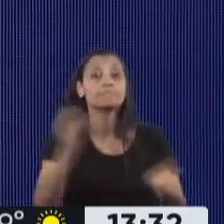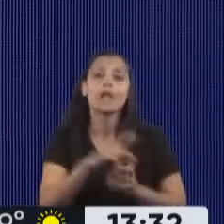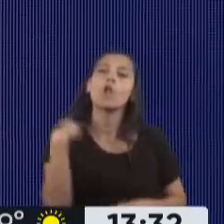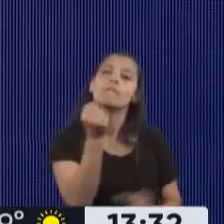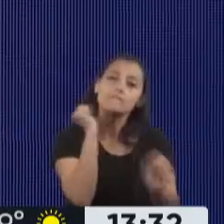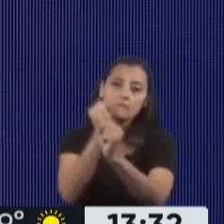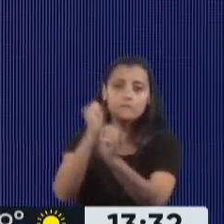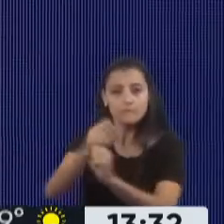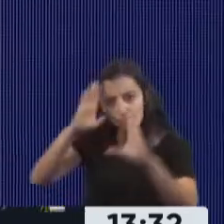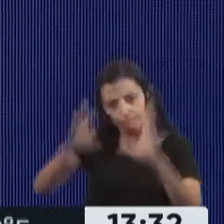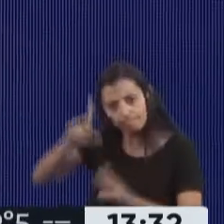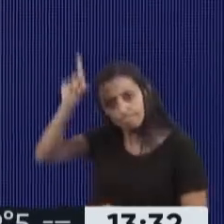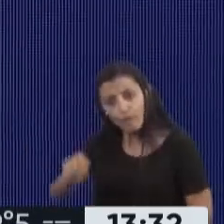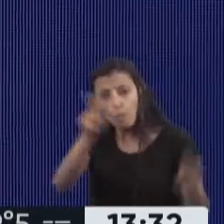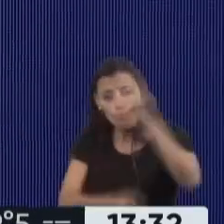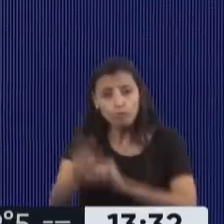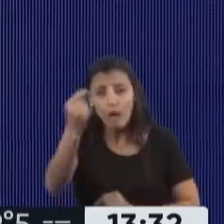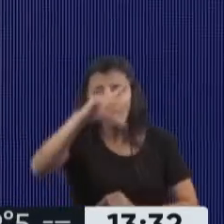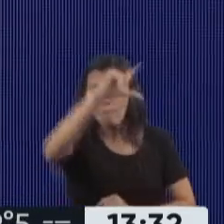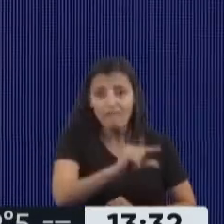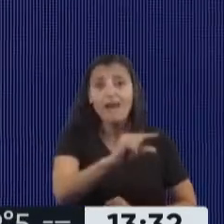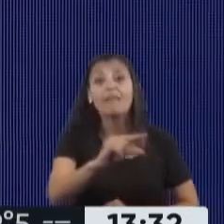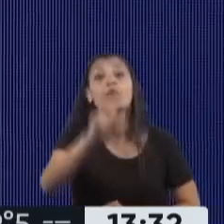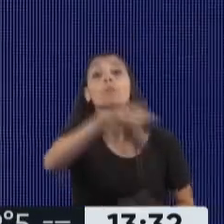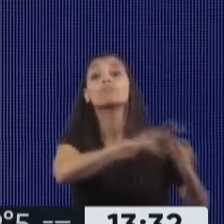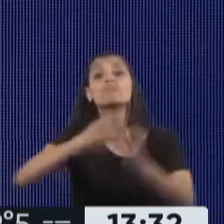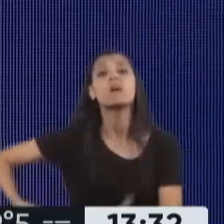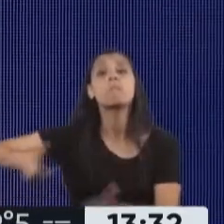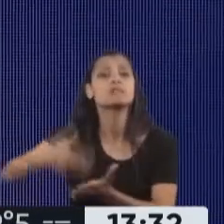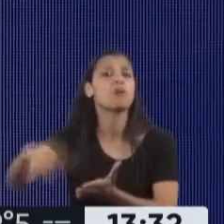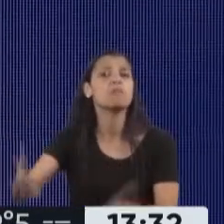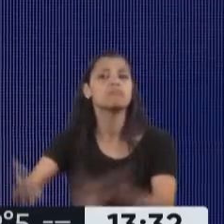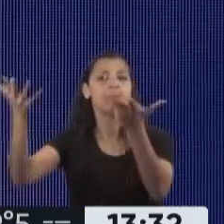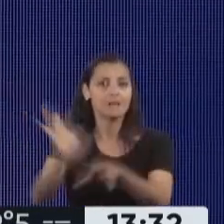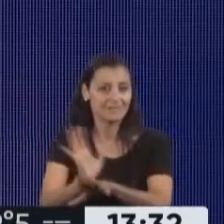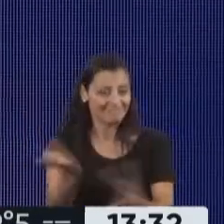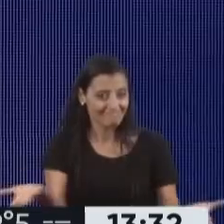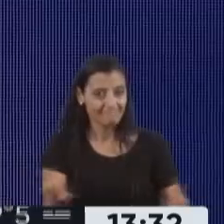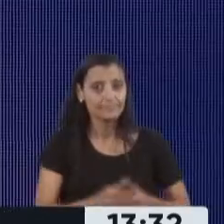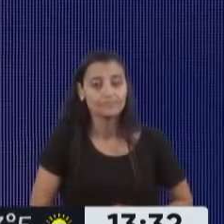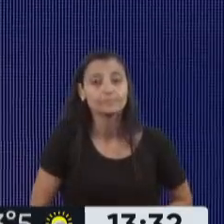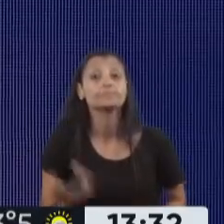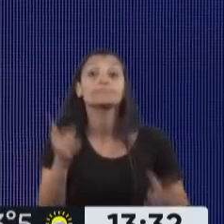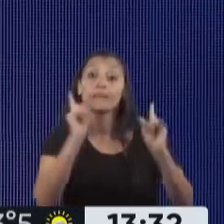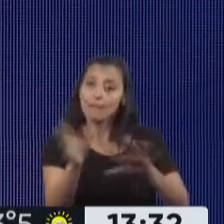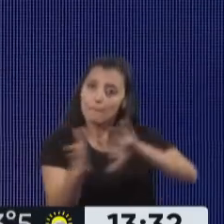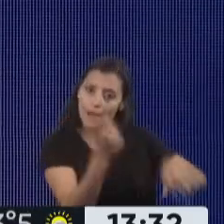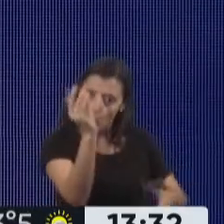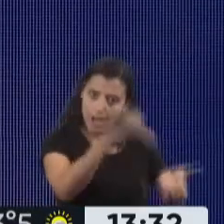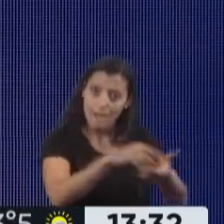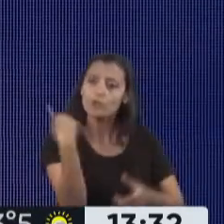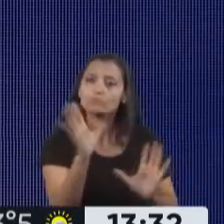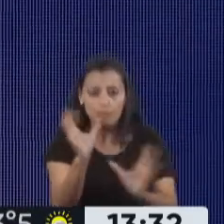trabajamos fuertemente en bajar el costo del capital, las inversiones tendrían que fluir muy fuertemente. Y después otra cosa en la que